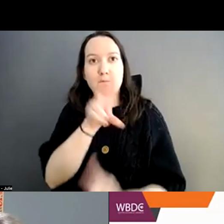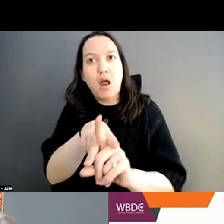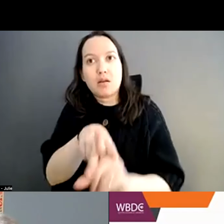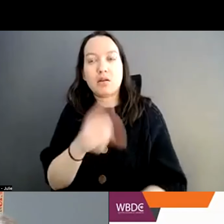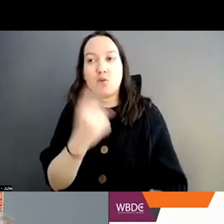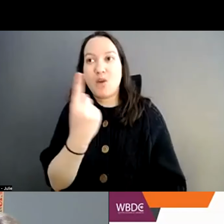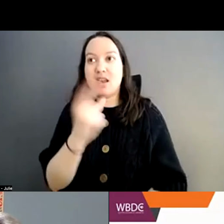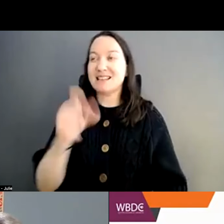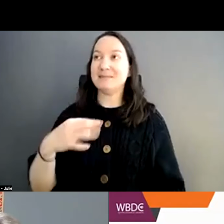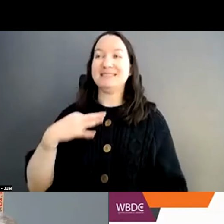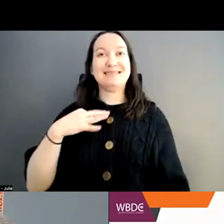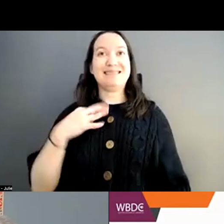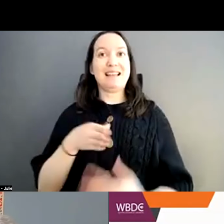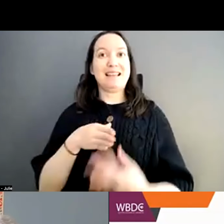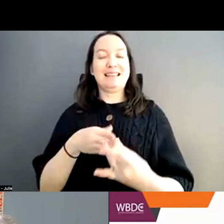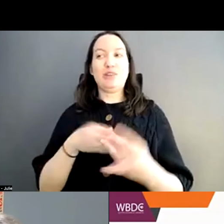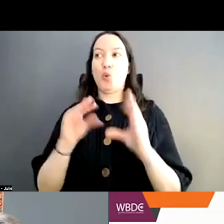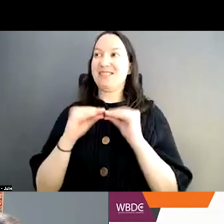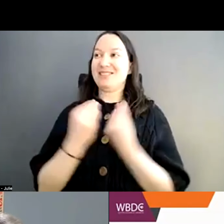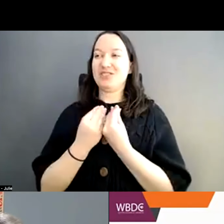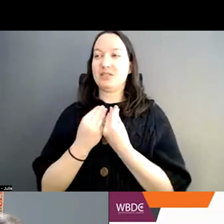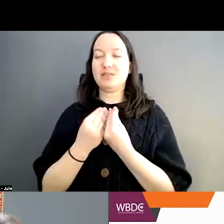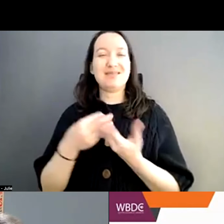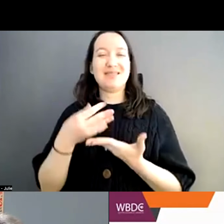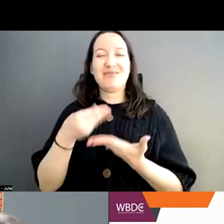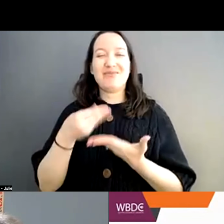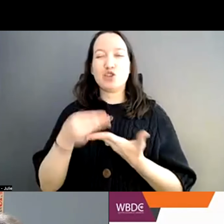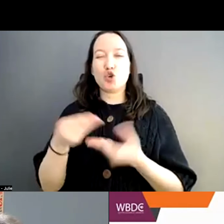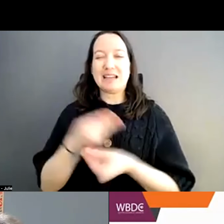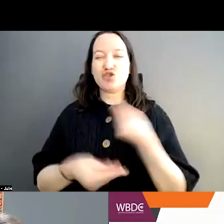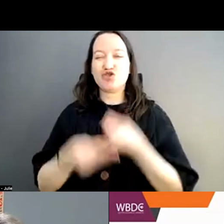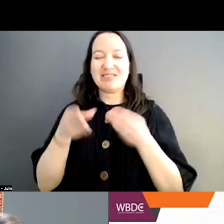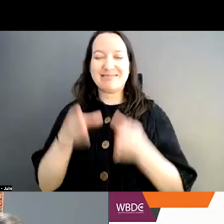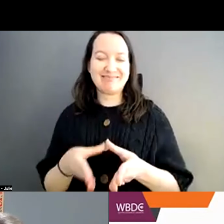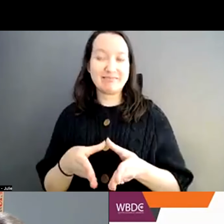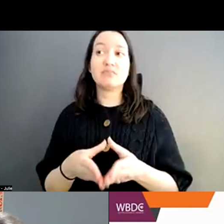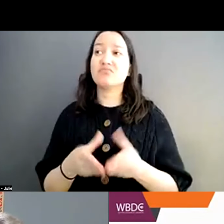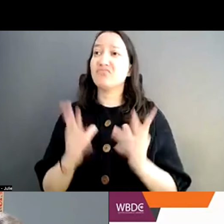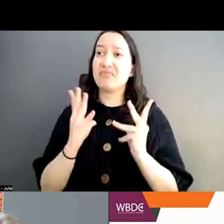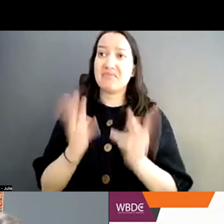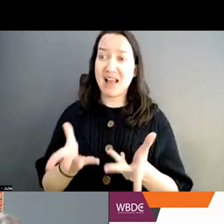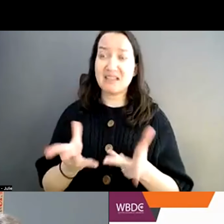de ustedes puede solicitarlo. Uno de ustedes tiene que ser esa organización física